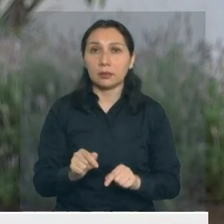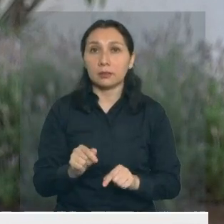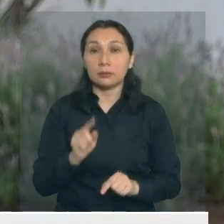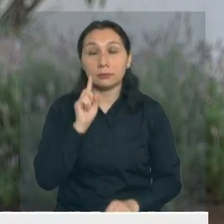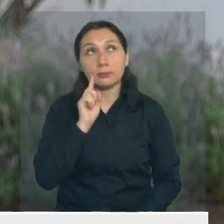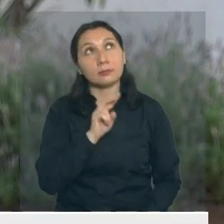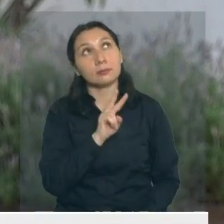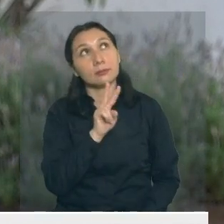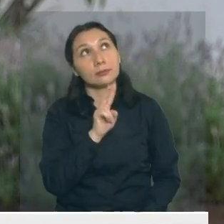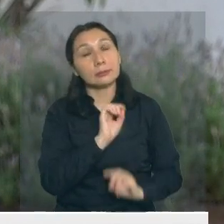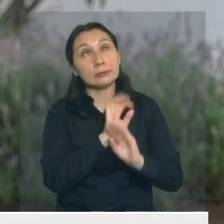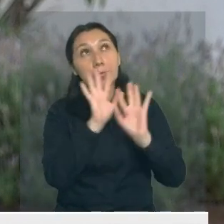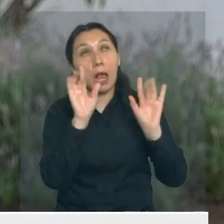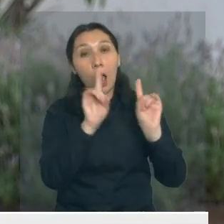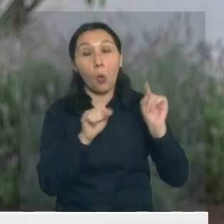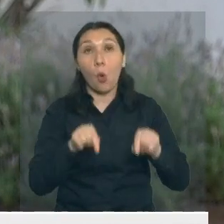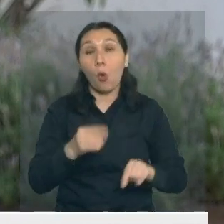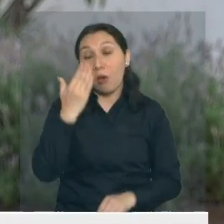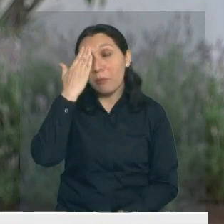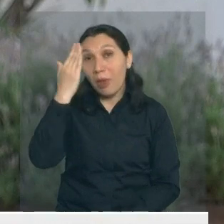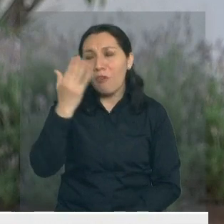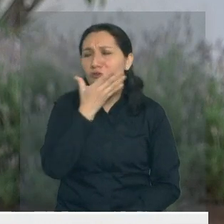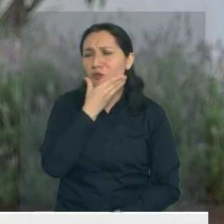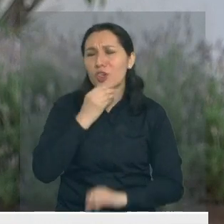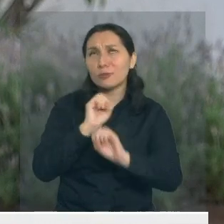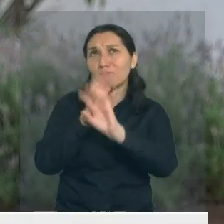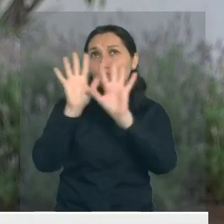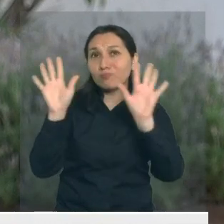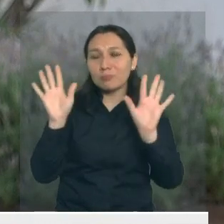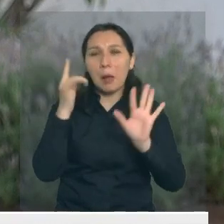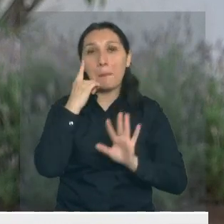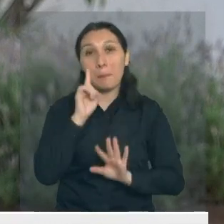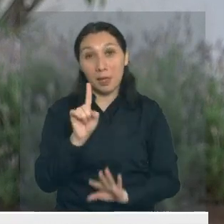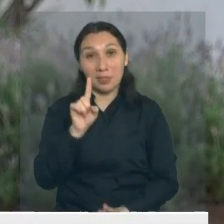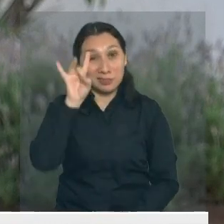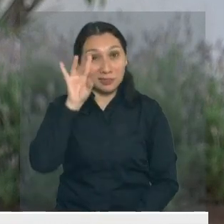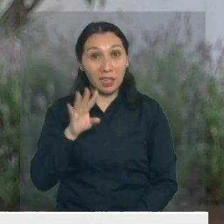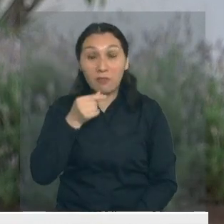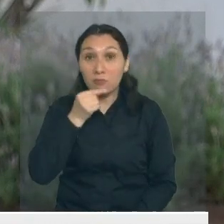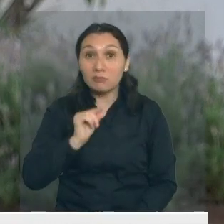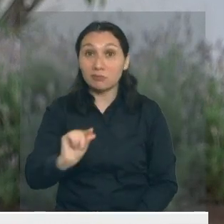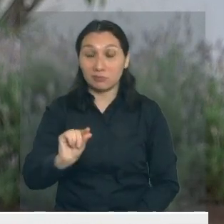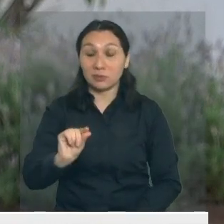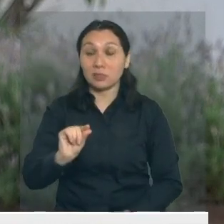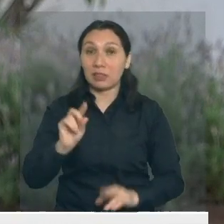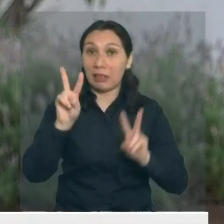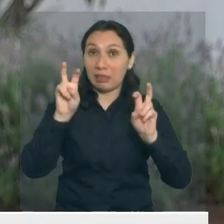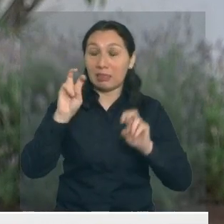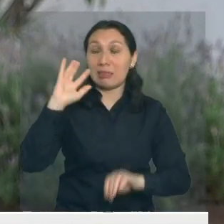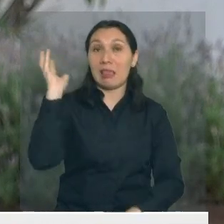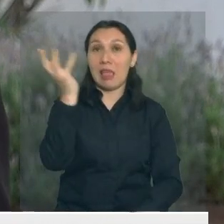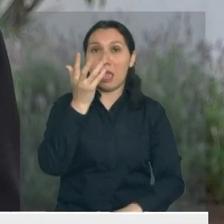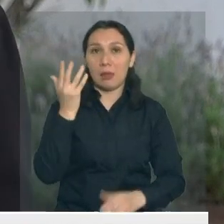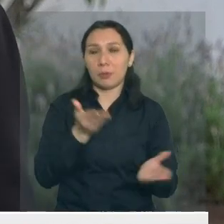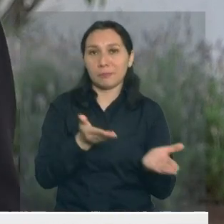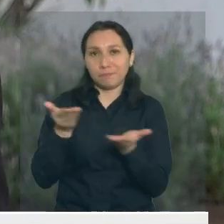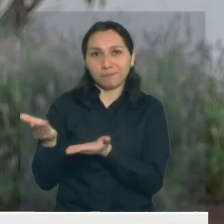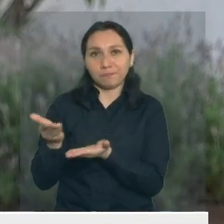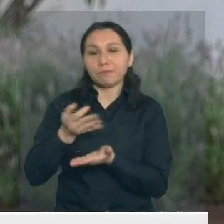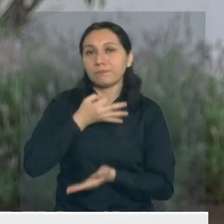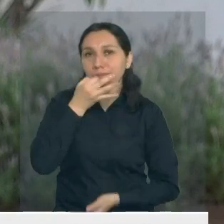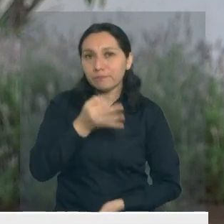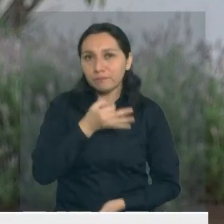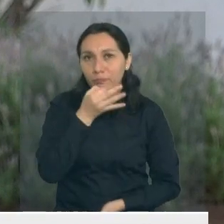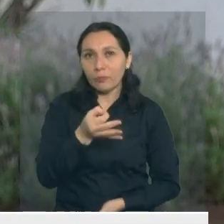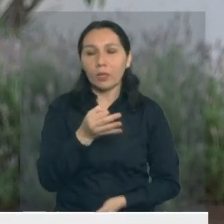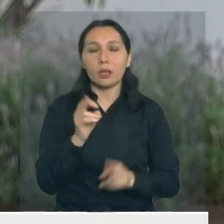¿Miran para el cielo alguno? Hoy día es un día bonito, pero sabemos los pronósticos del tiempo en esa materia, así que le dejo la palabra para